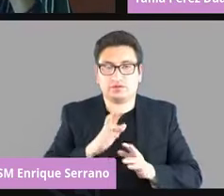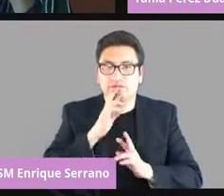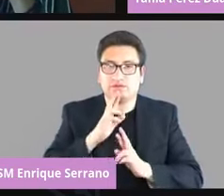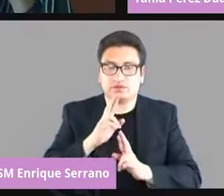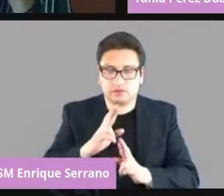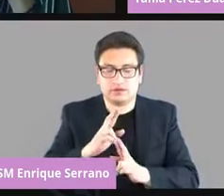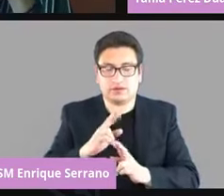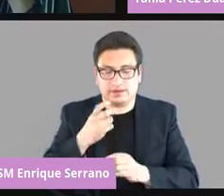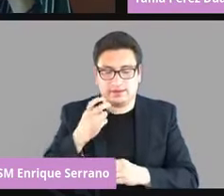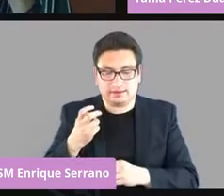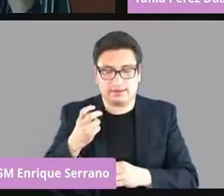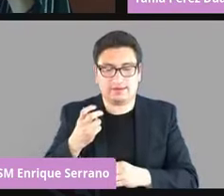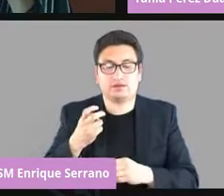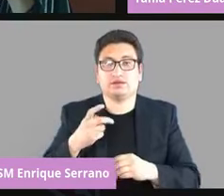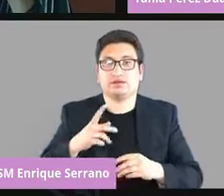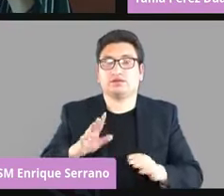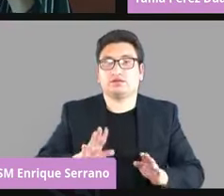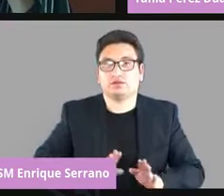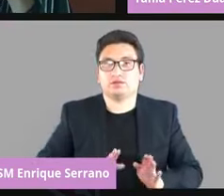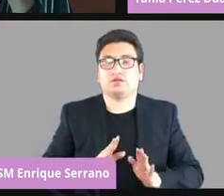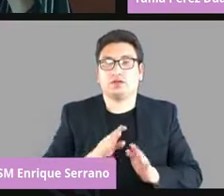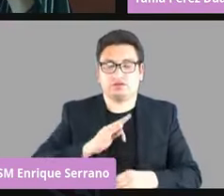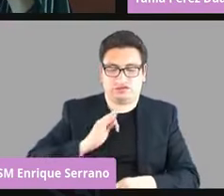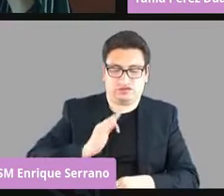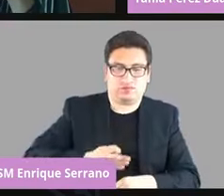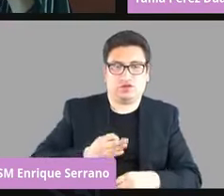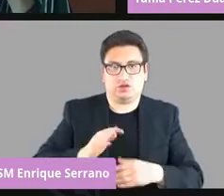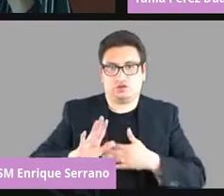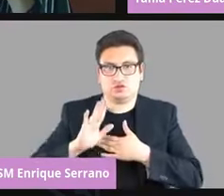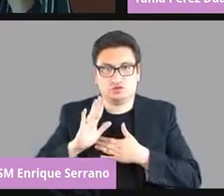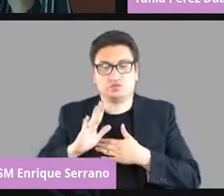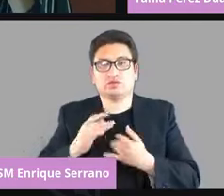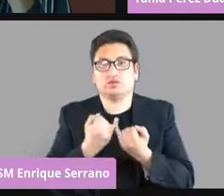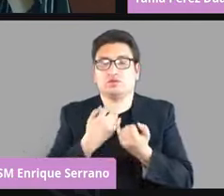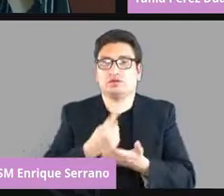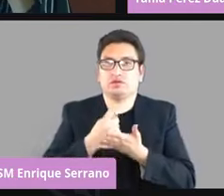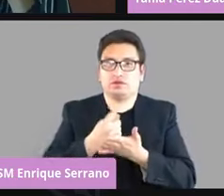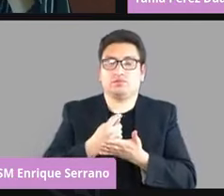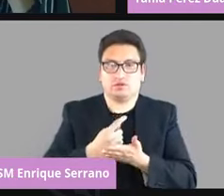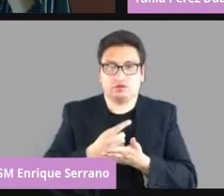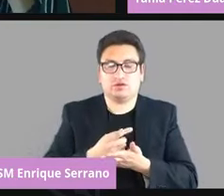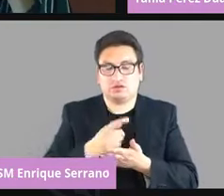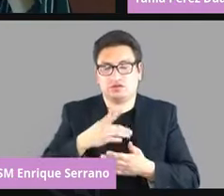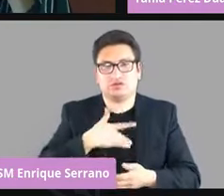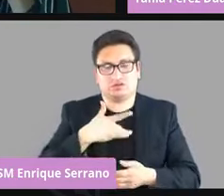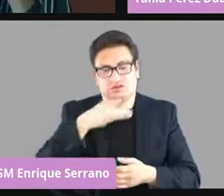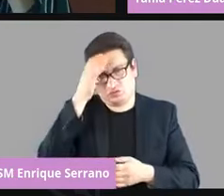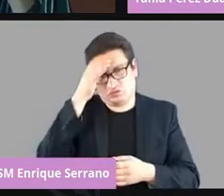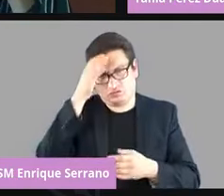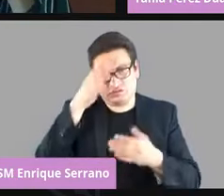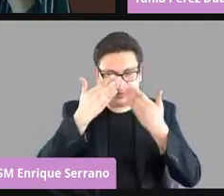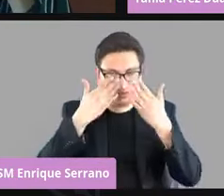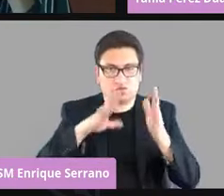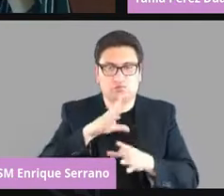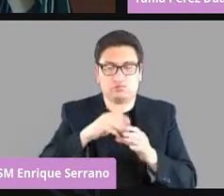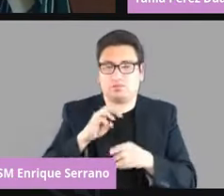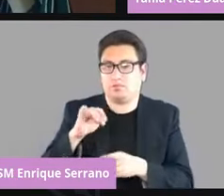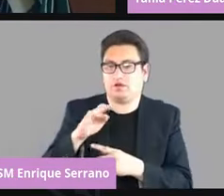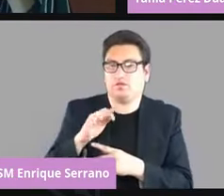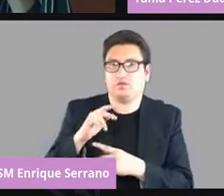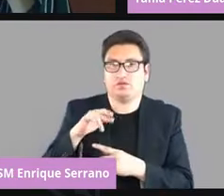que también tenga terapia de aceptación y compromiso y que también tenga el tema de conciencia plena o mindfulness. O sea,